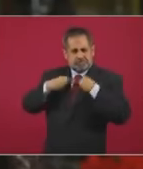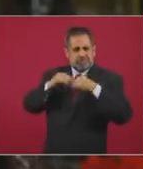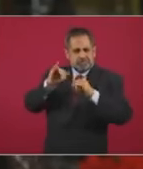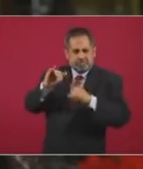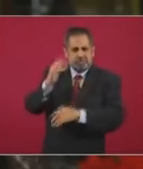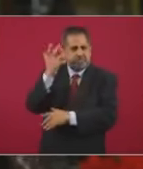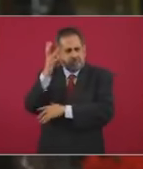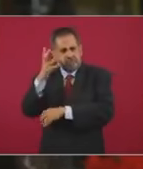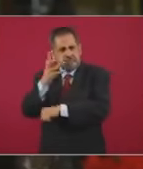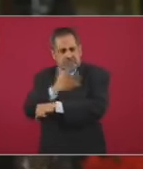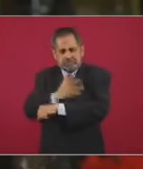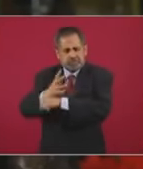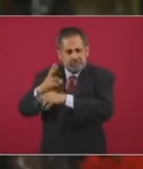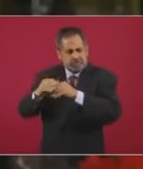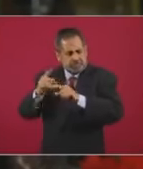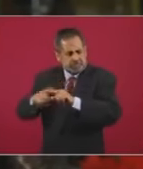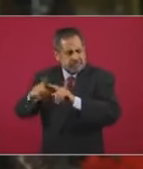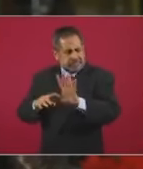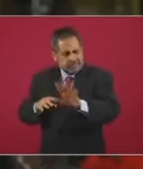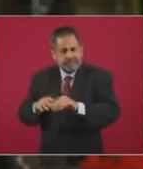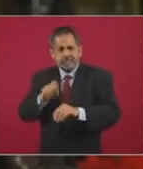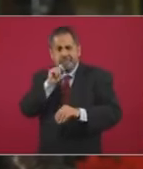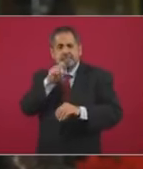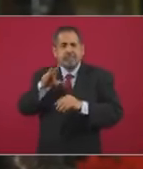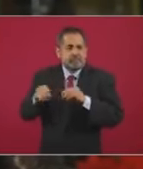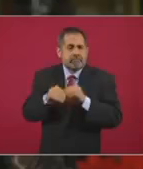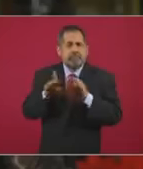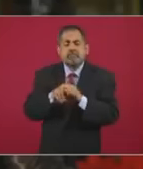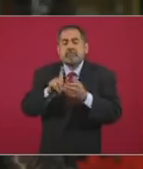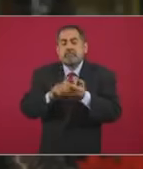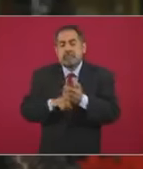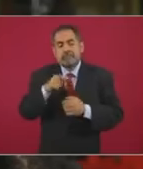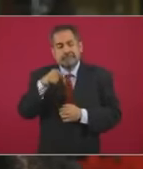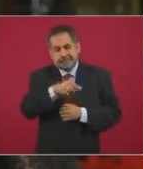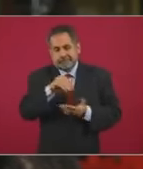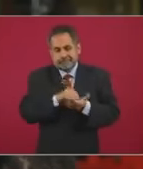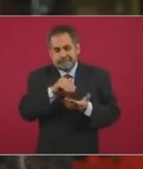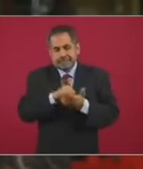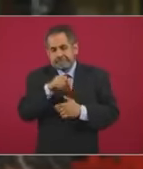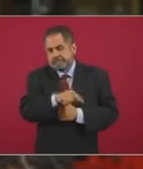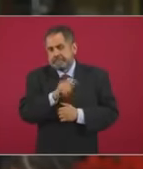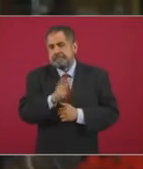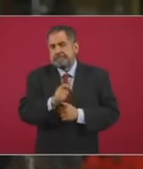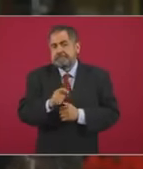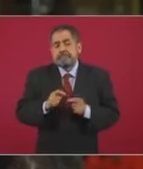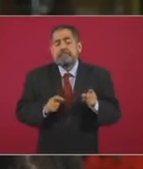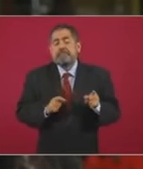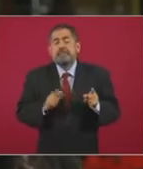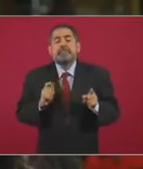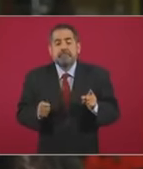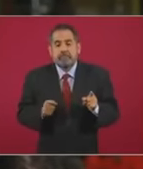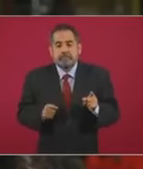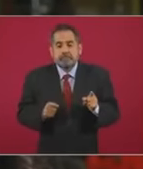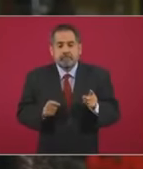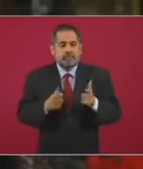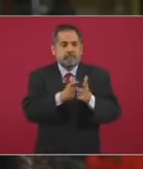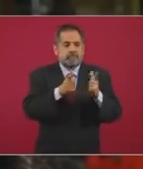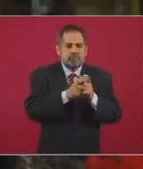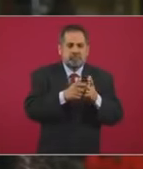árboles frutales, maderables y demás, también tiene que ver con un detonante que ahí está quieto, y están activos de alguna manera los